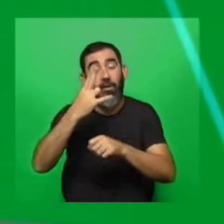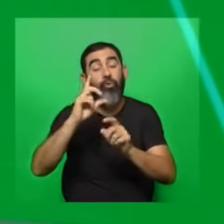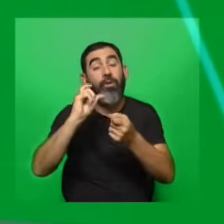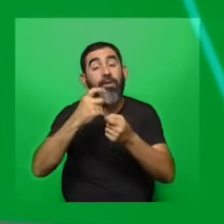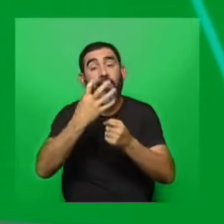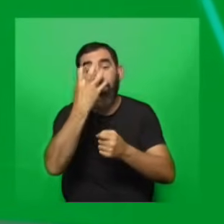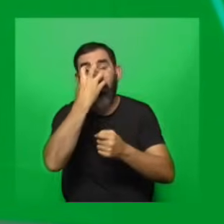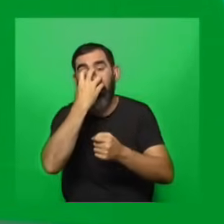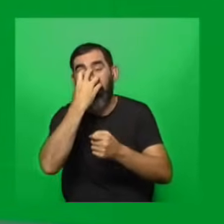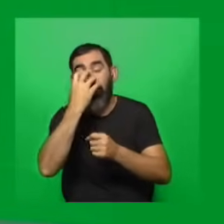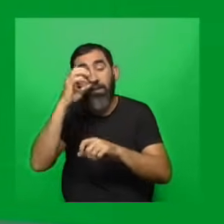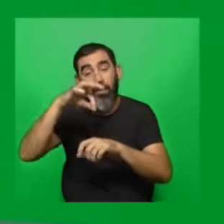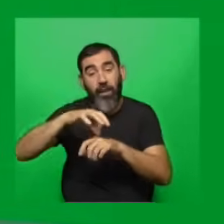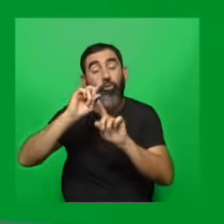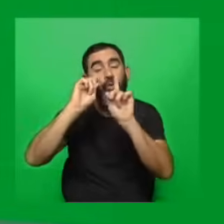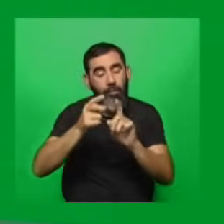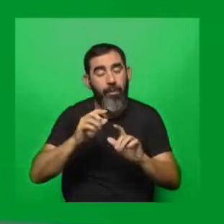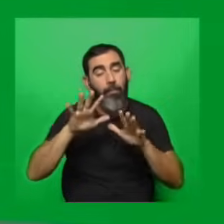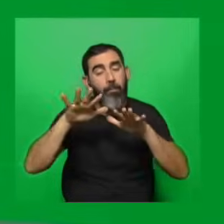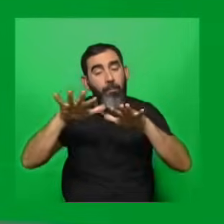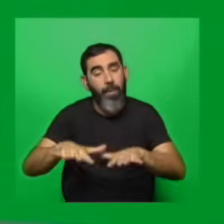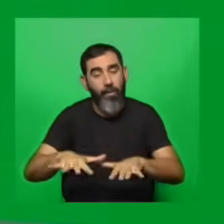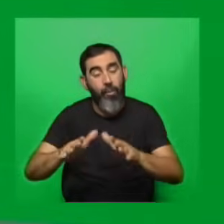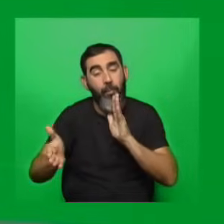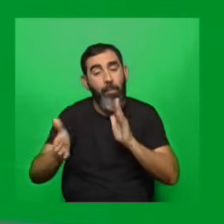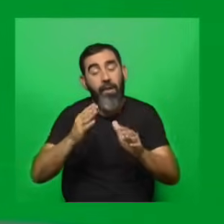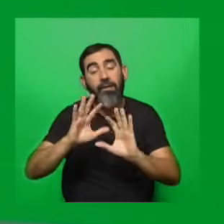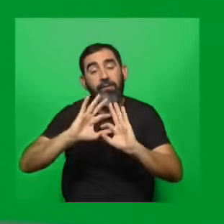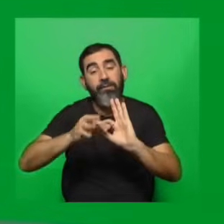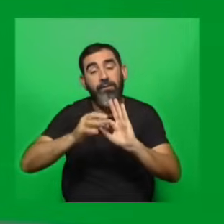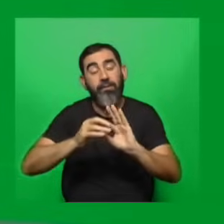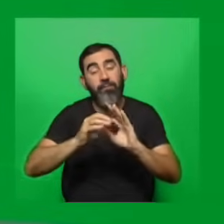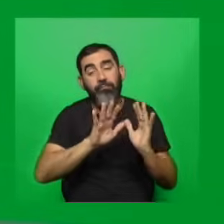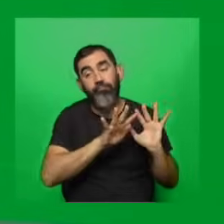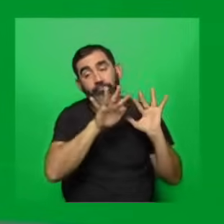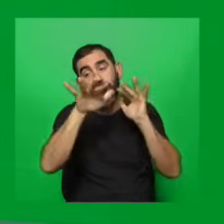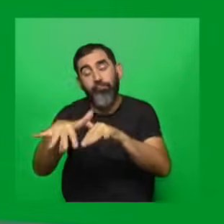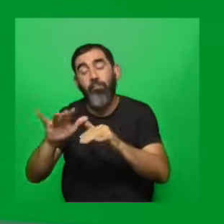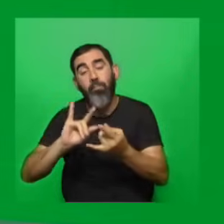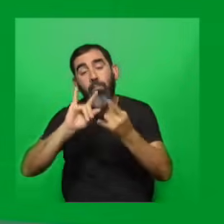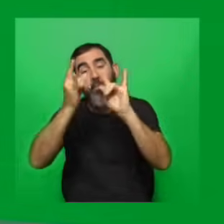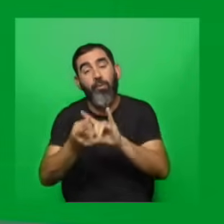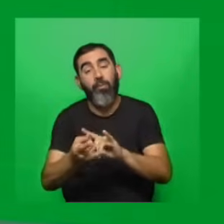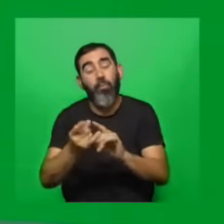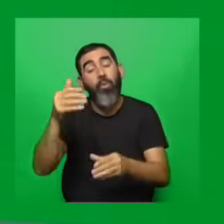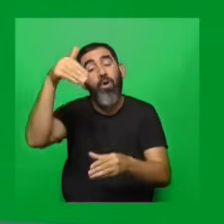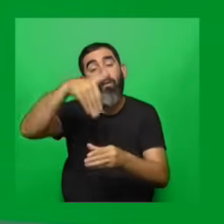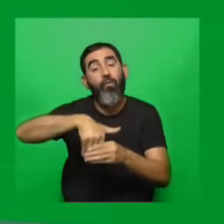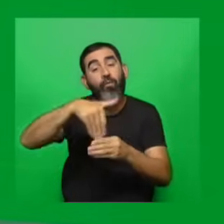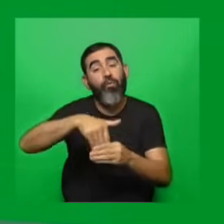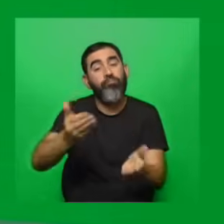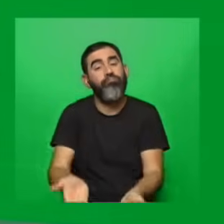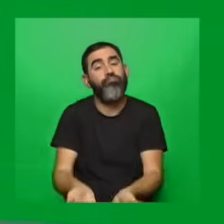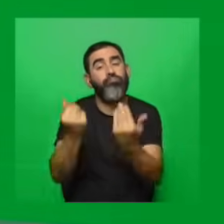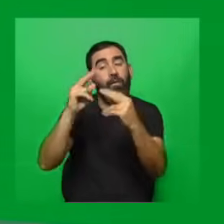Sindicato Anestésico Quirúrgico también van a hacer un paro parcial este miércoles para concurrir al Parlamento en el marco de la votación por el